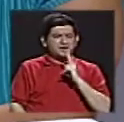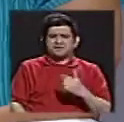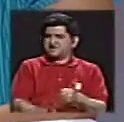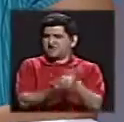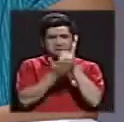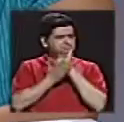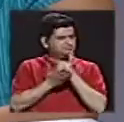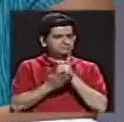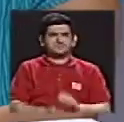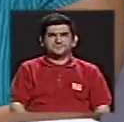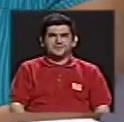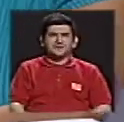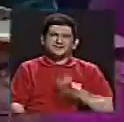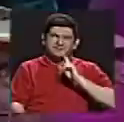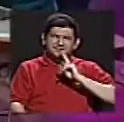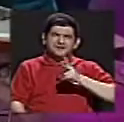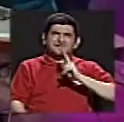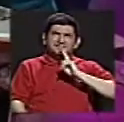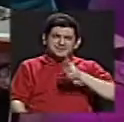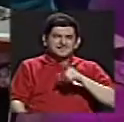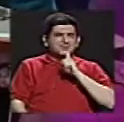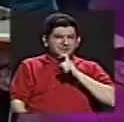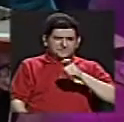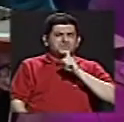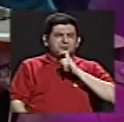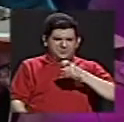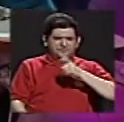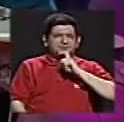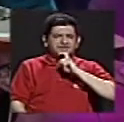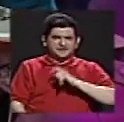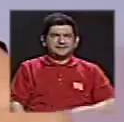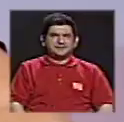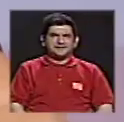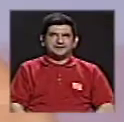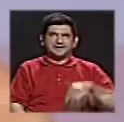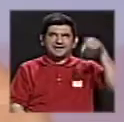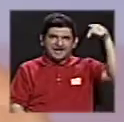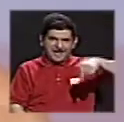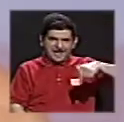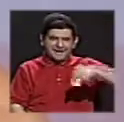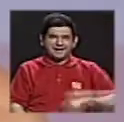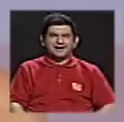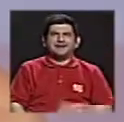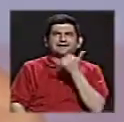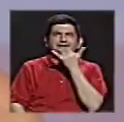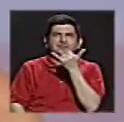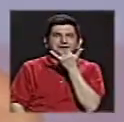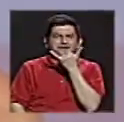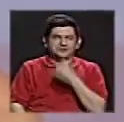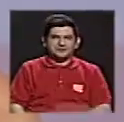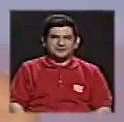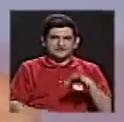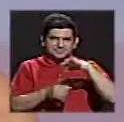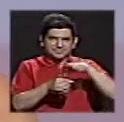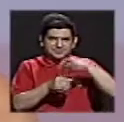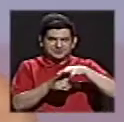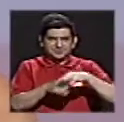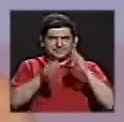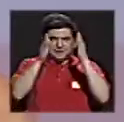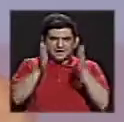a ver qué. Sí, realmente es difícil. Aquí lo que sucede es que el agricultor